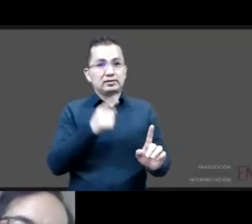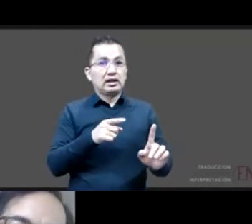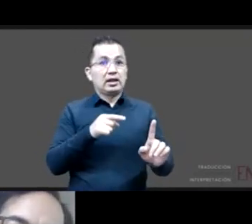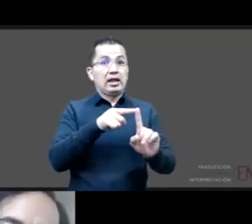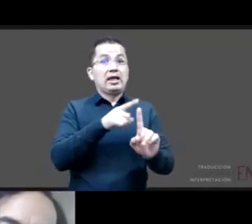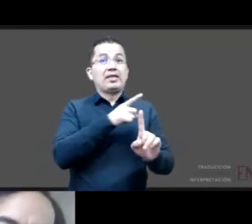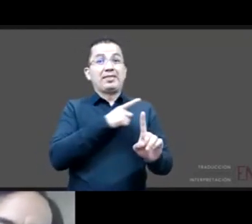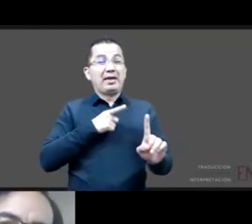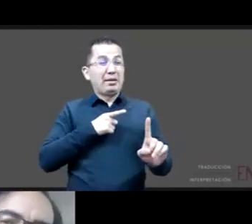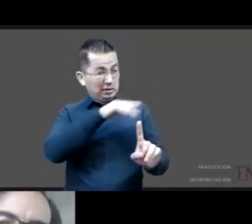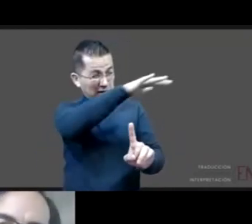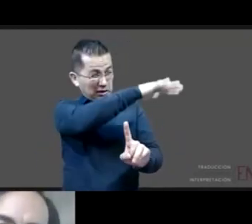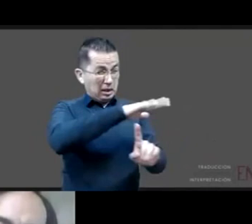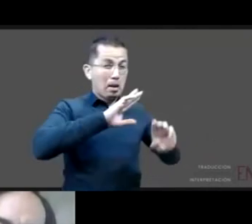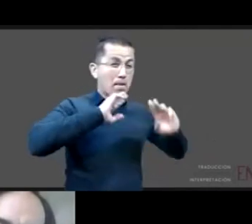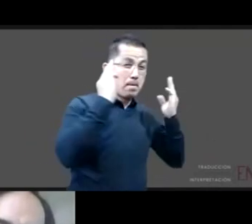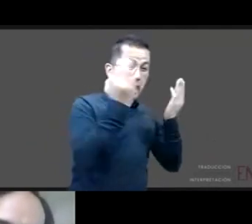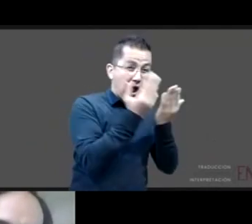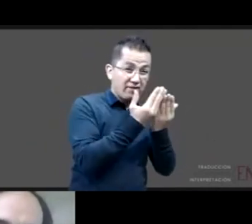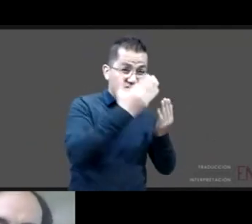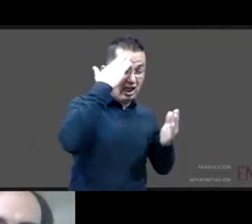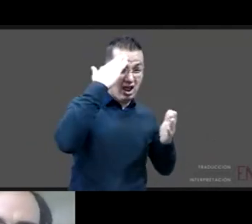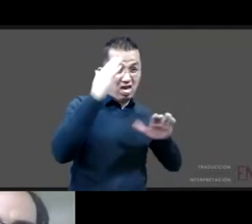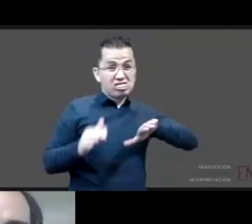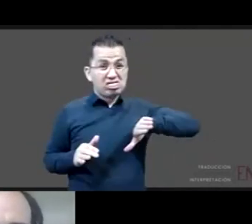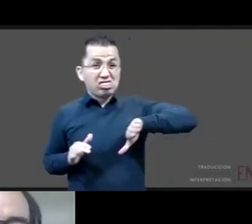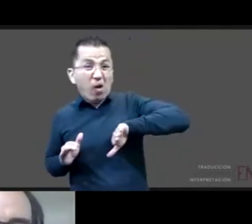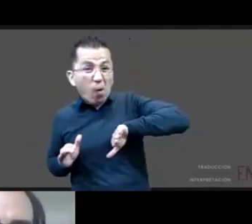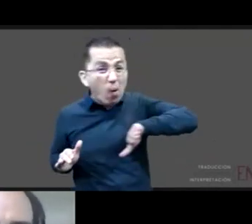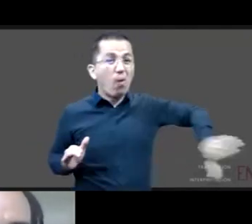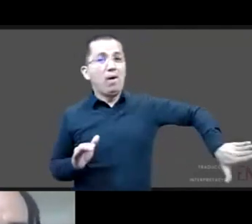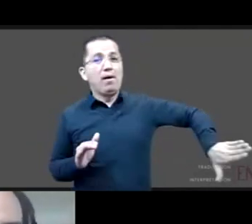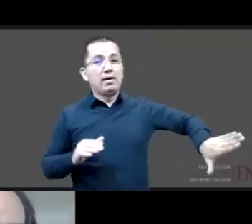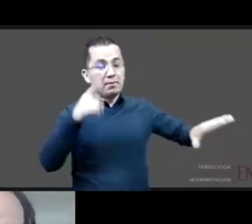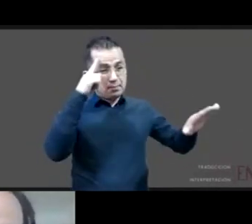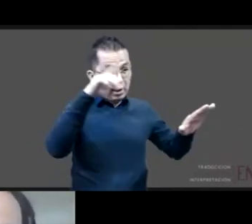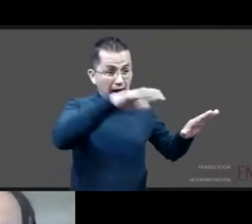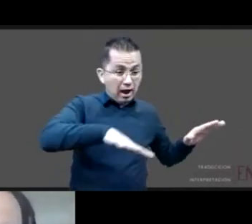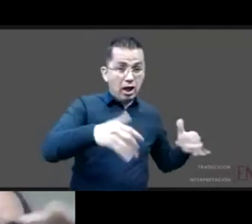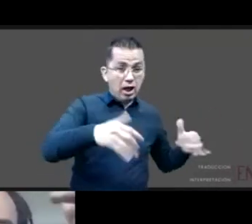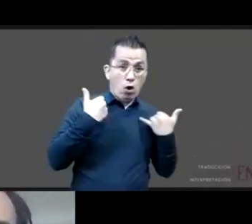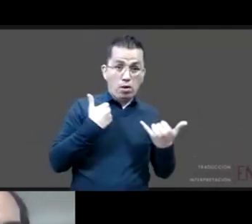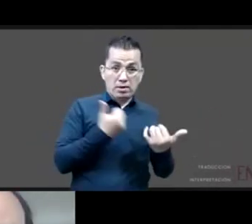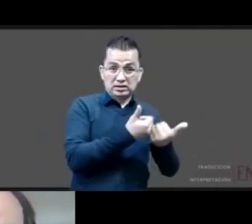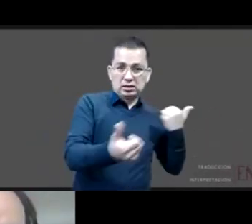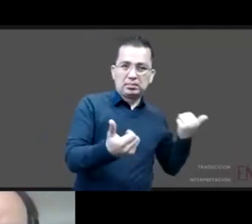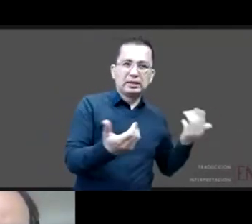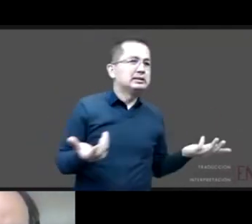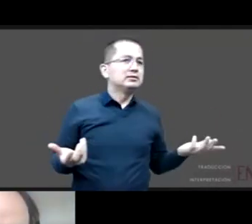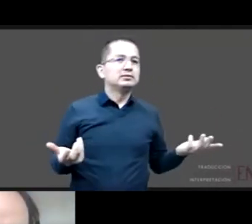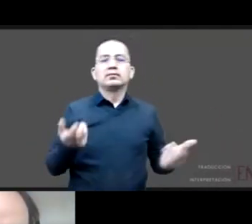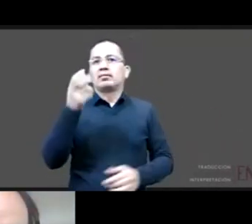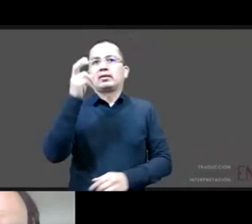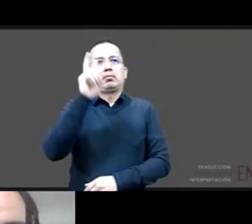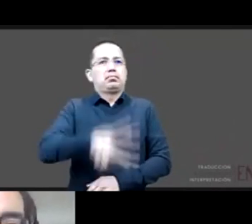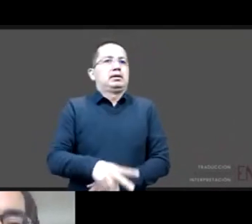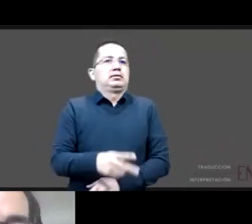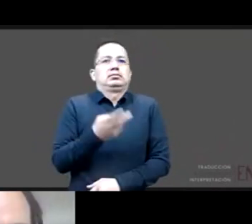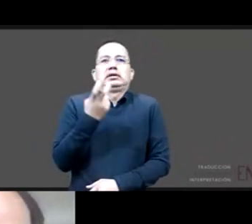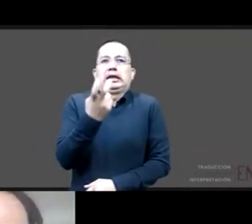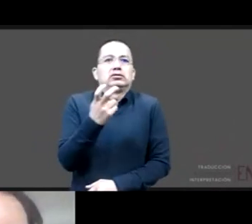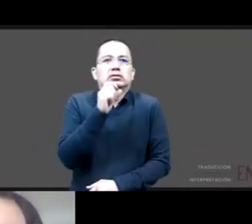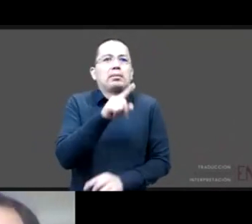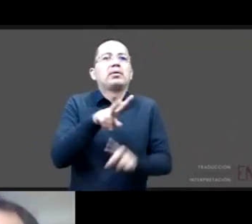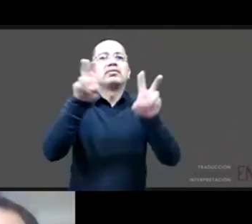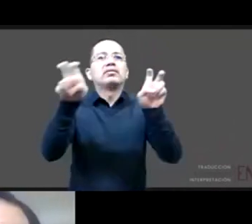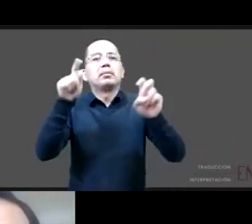organizado para que las estructuras juveniles no estén dominadas allí etcétera entonces digamos hay asuntos incluso del mundo de la seguridad ciudadana pero